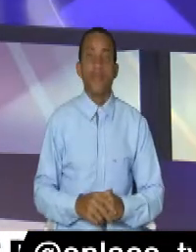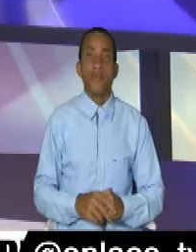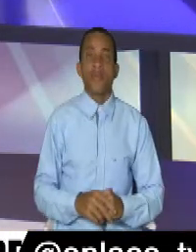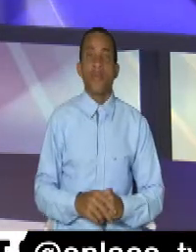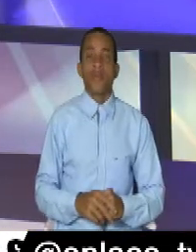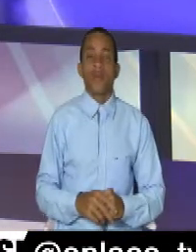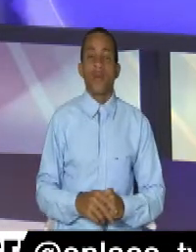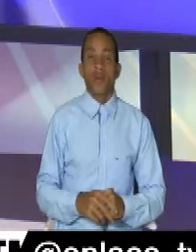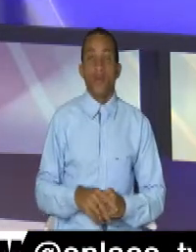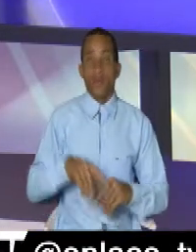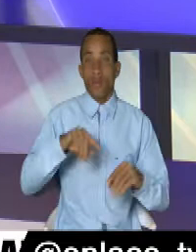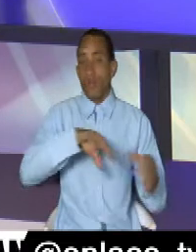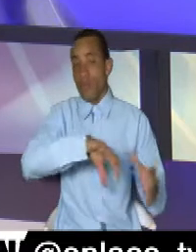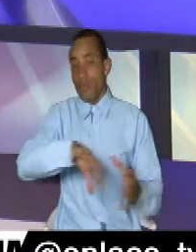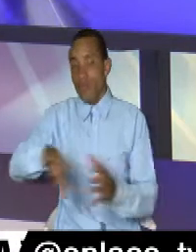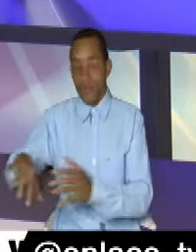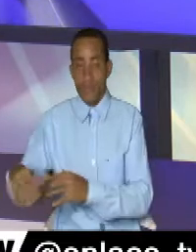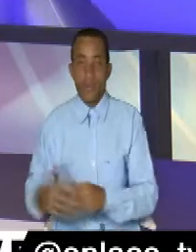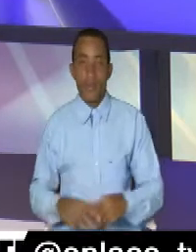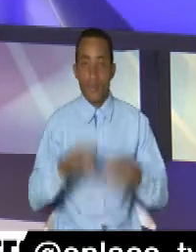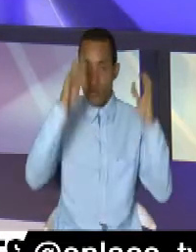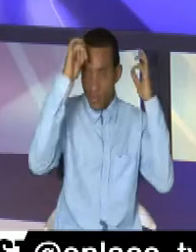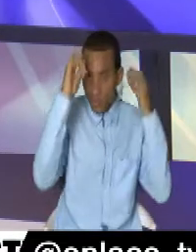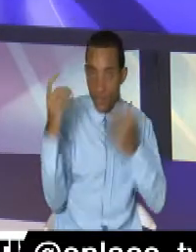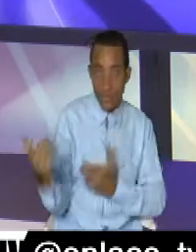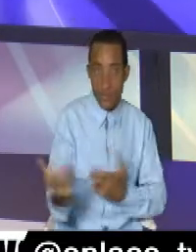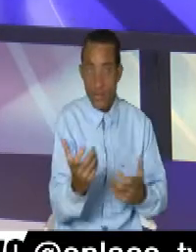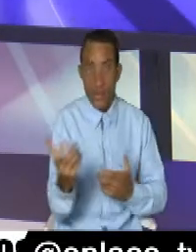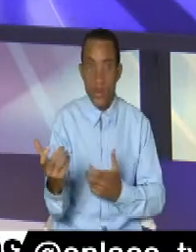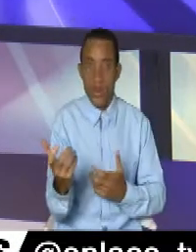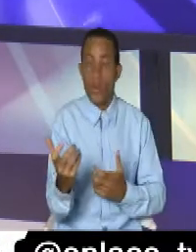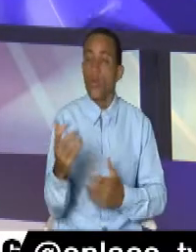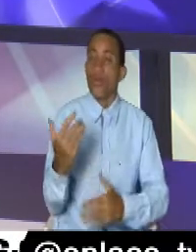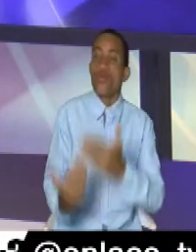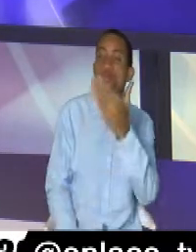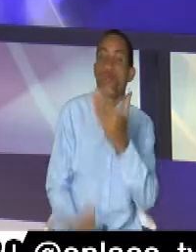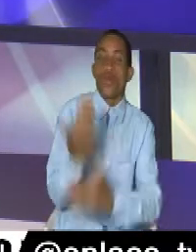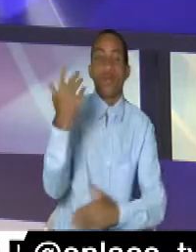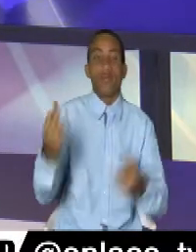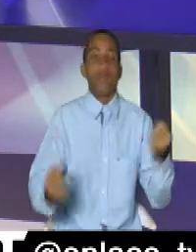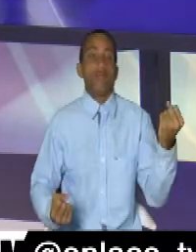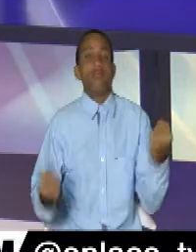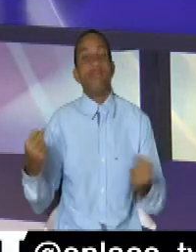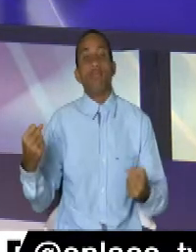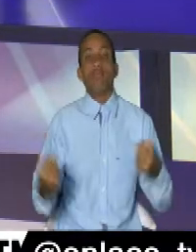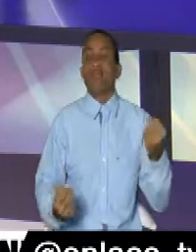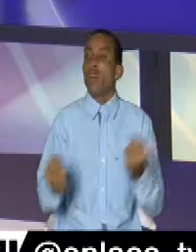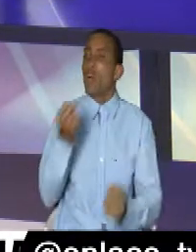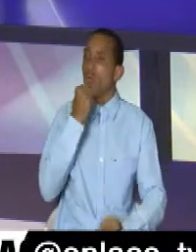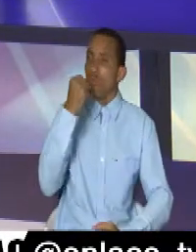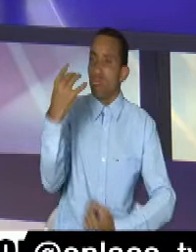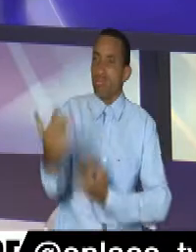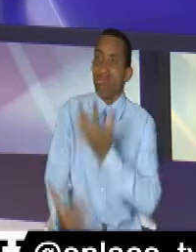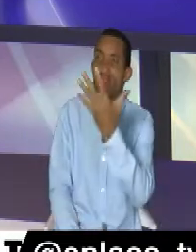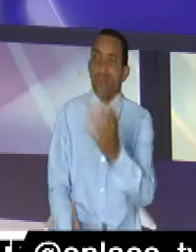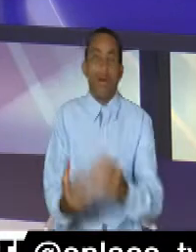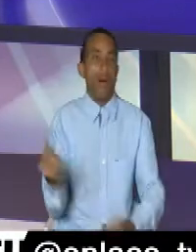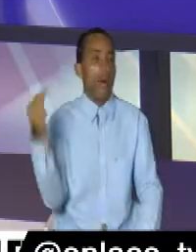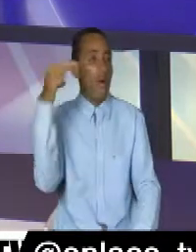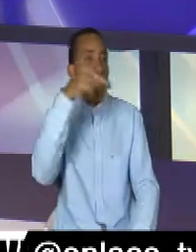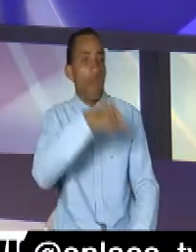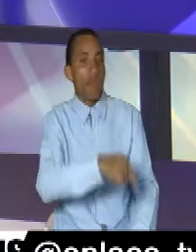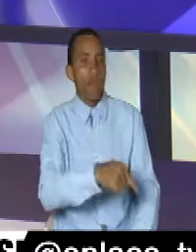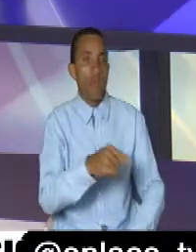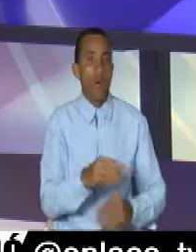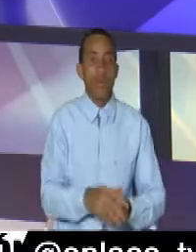Voluntarios de Barranca Bermeja recibió una nueva máquina. Se trata de un vehículo contra incendio con la capacidad de almacenar 2.300 galones